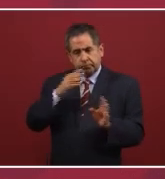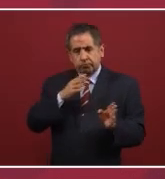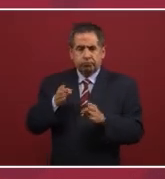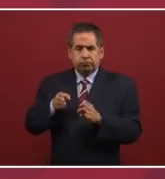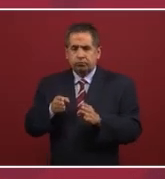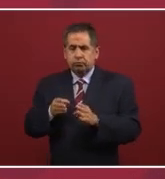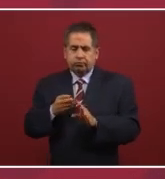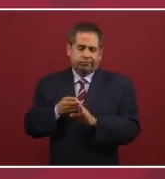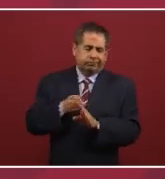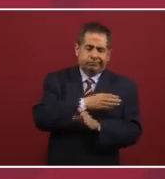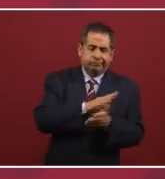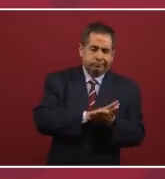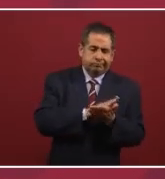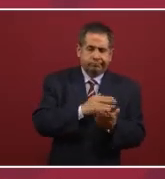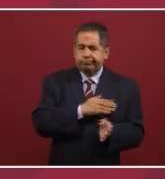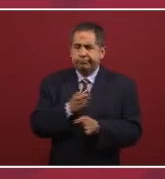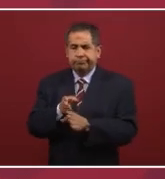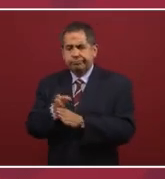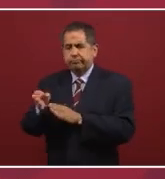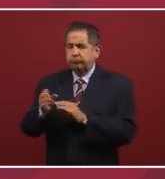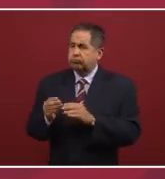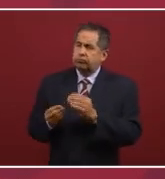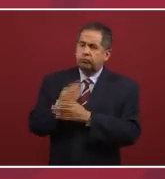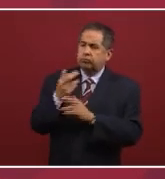etapa nueva en las relaciones.